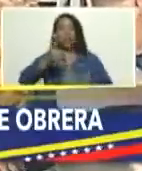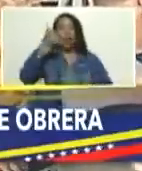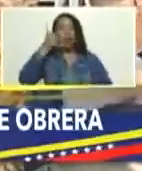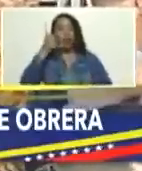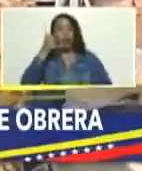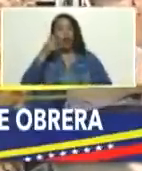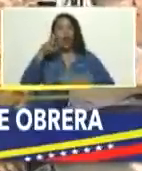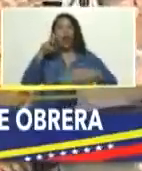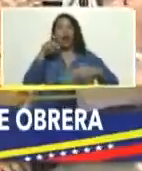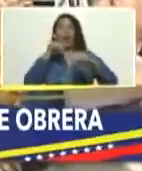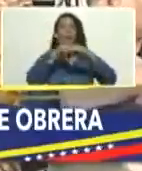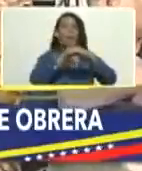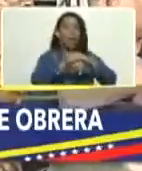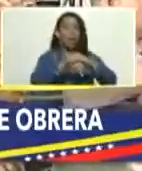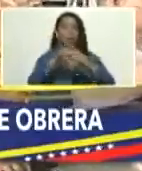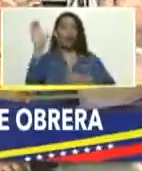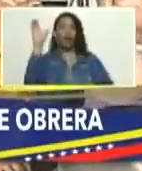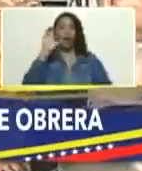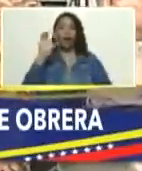metro de Caracas